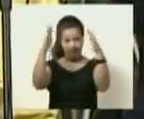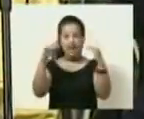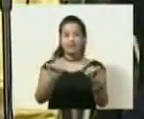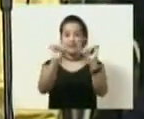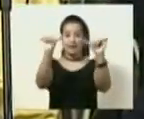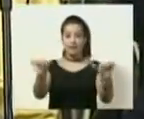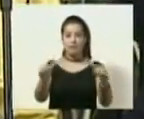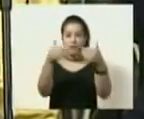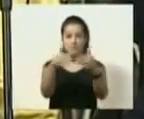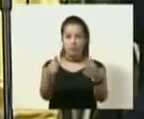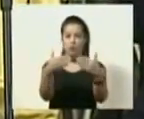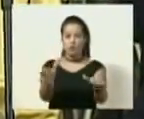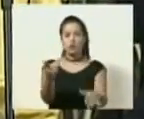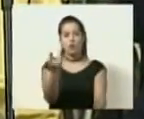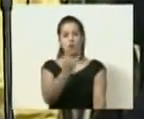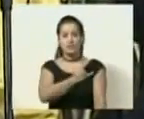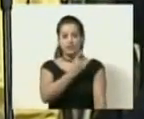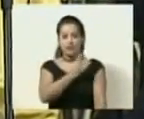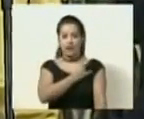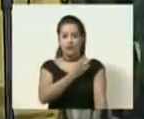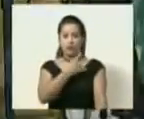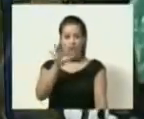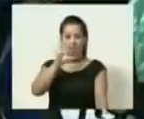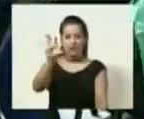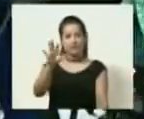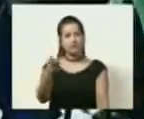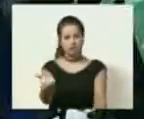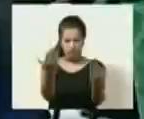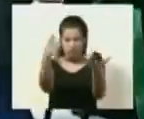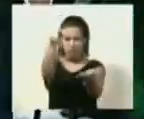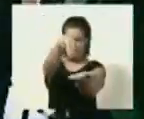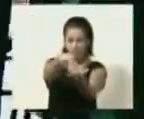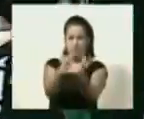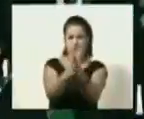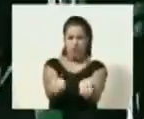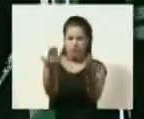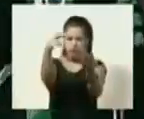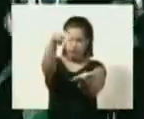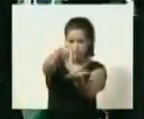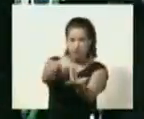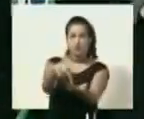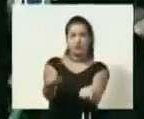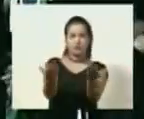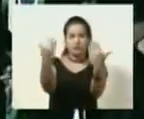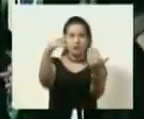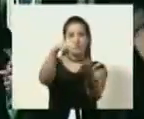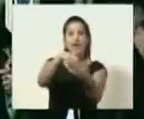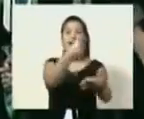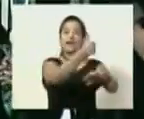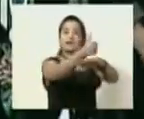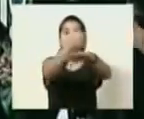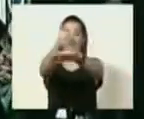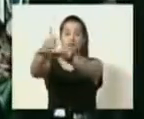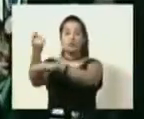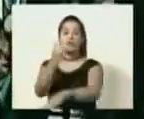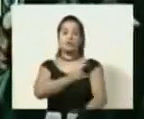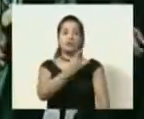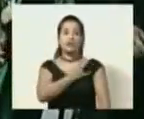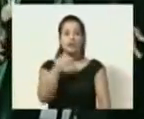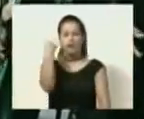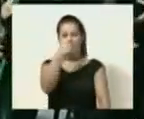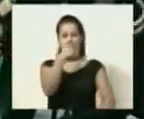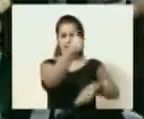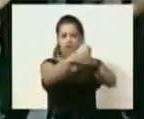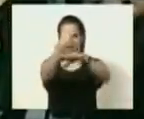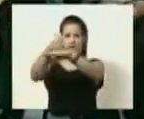sistema público universitario del país. Por favor, pónganse de pie, rectoras, rectores. Tienen cara de rectores